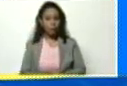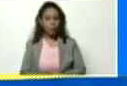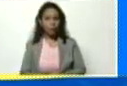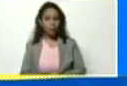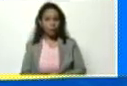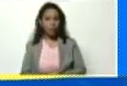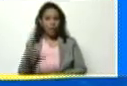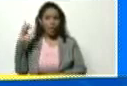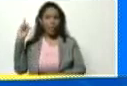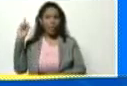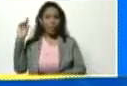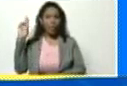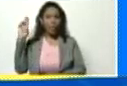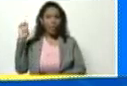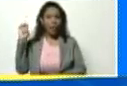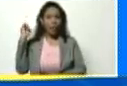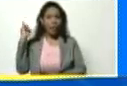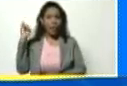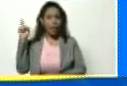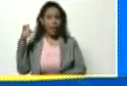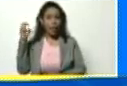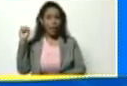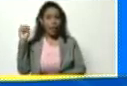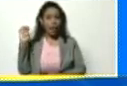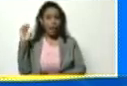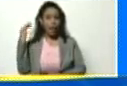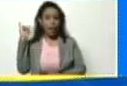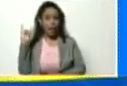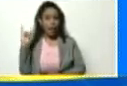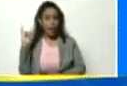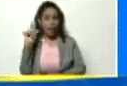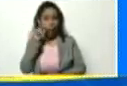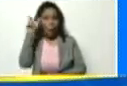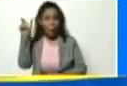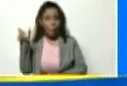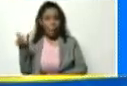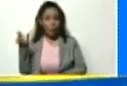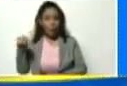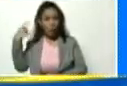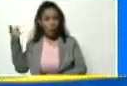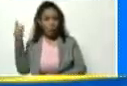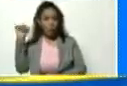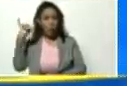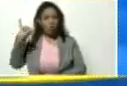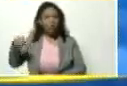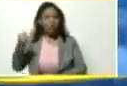Dre Henry y Joyce Bear.